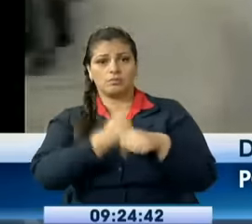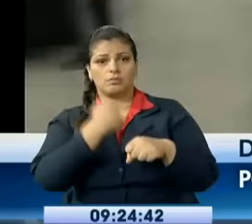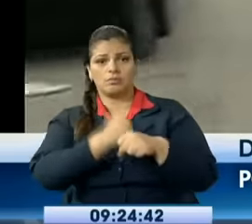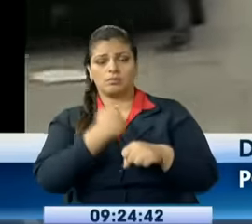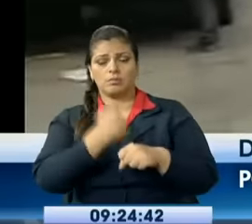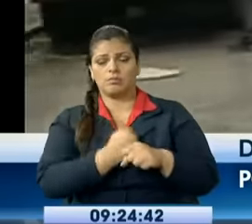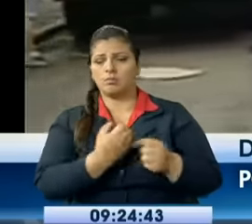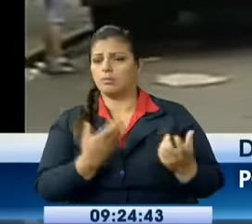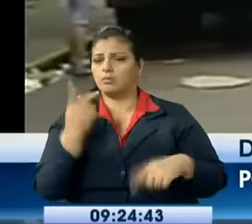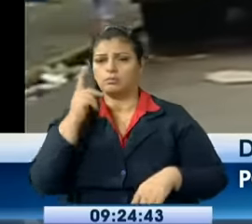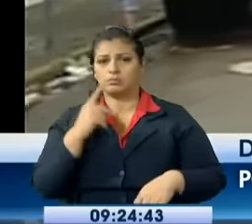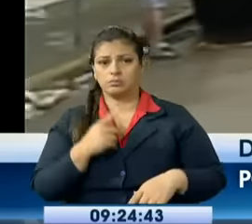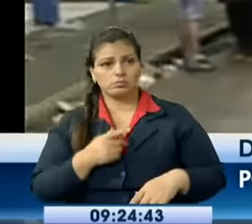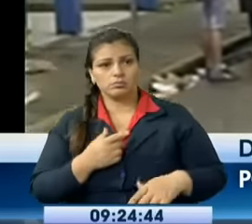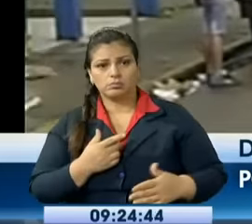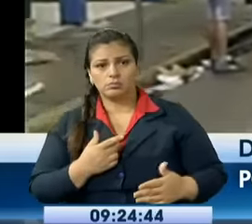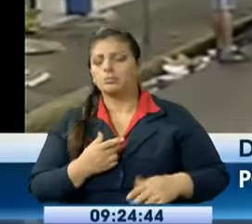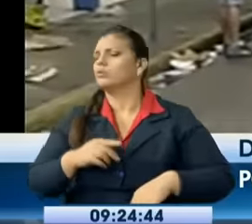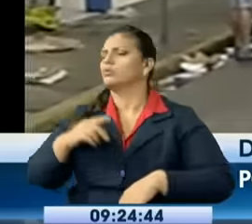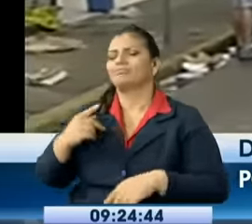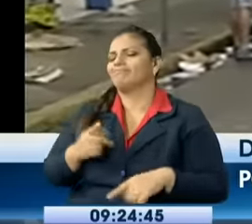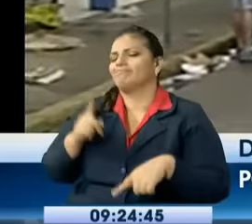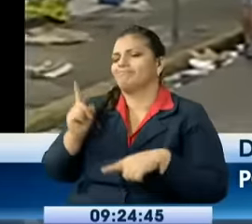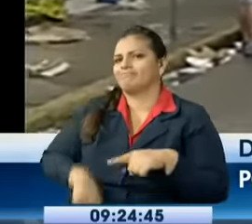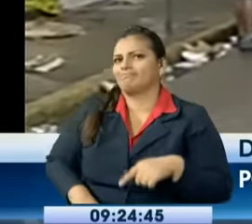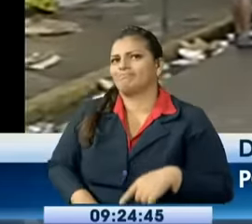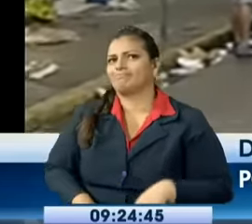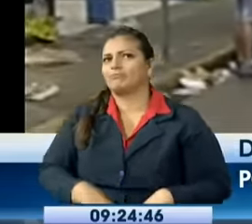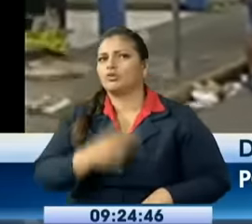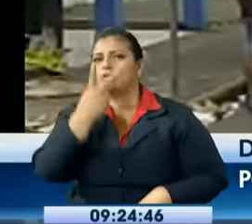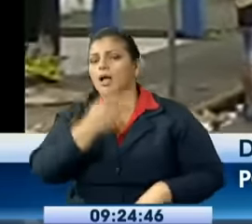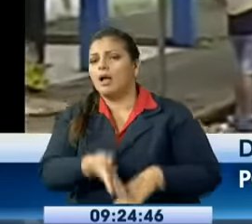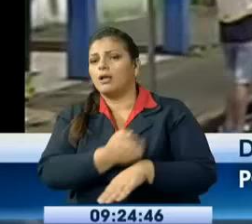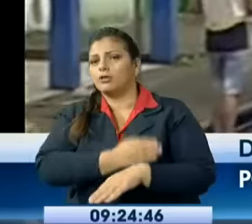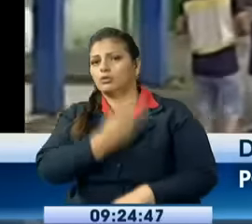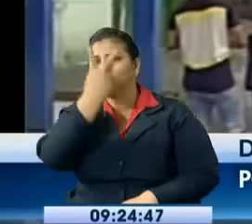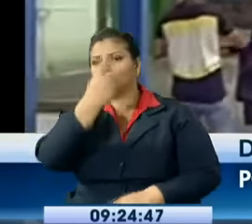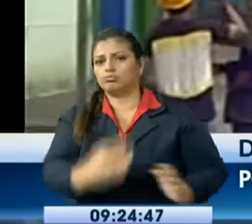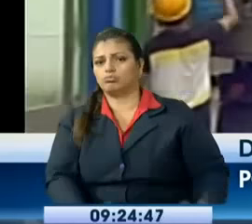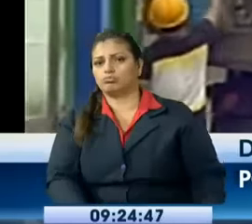derrumbó y solo quedaba esta. Y como nos dieron el permiso solo para sacar